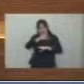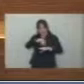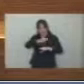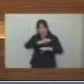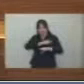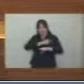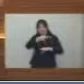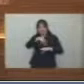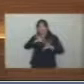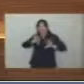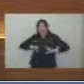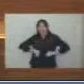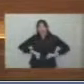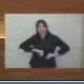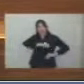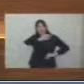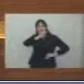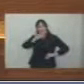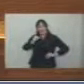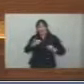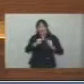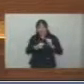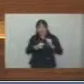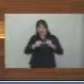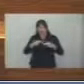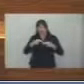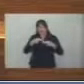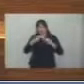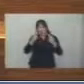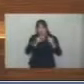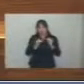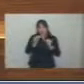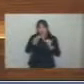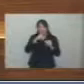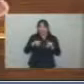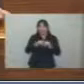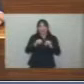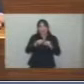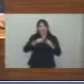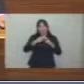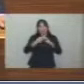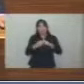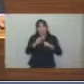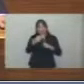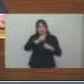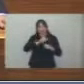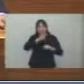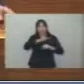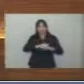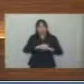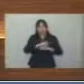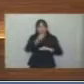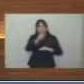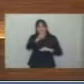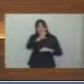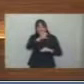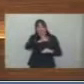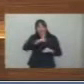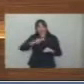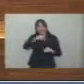déficit público porque se quedan el margen que les da Bruselas, que en las comunidades autónomas donde están gobernando, a